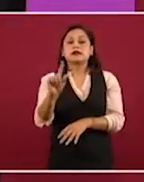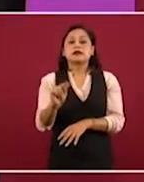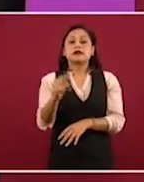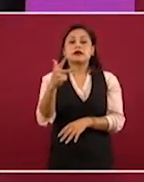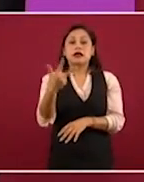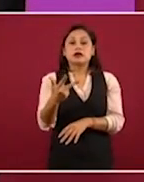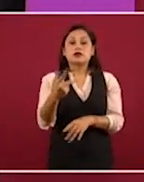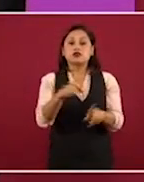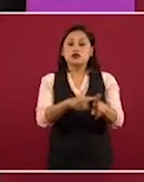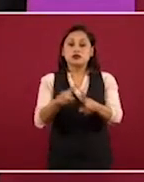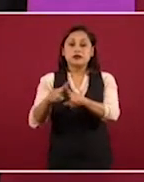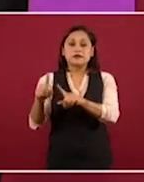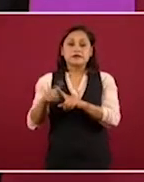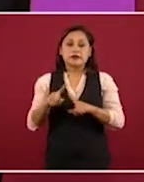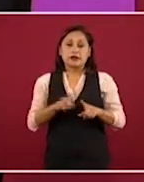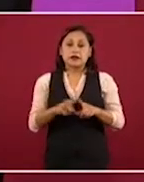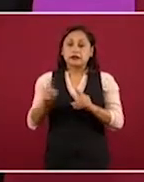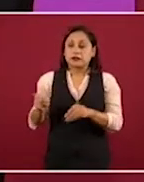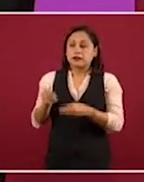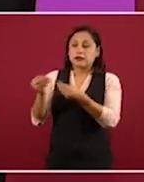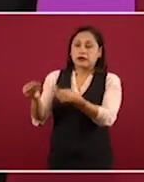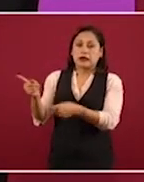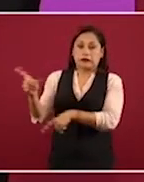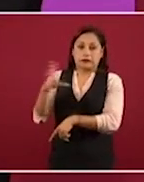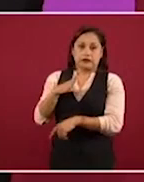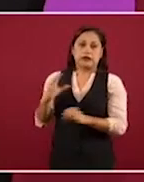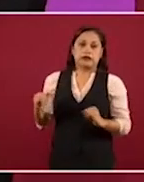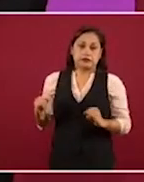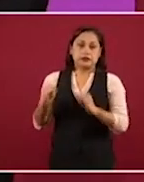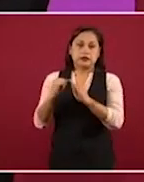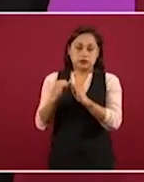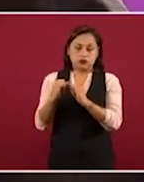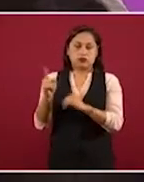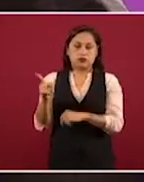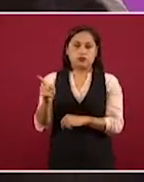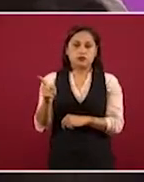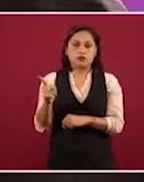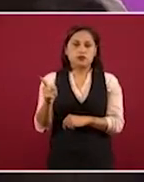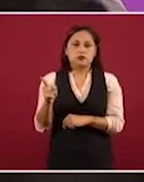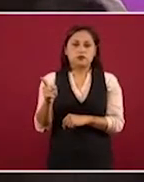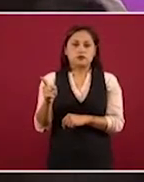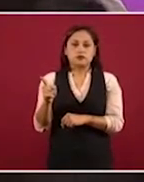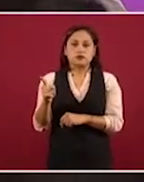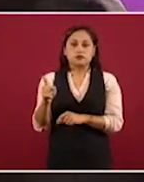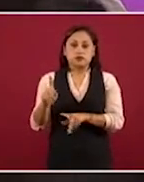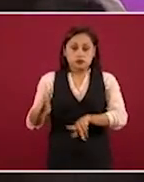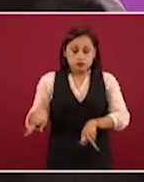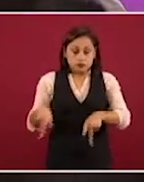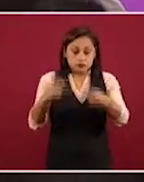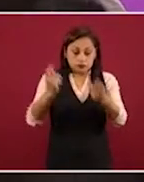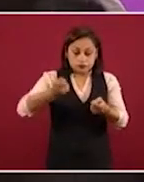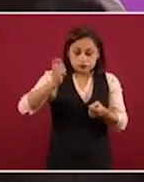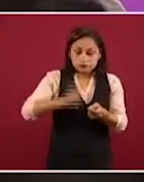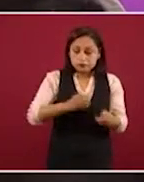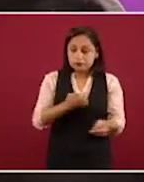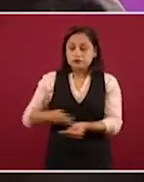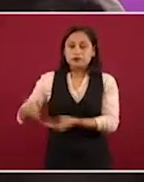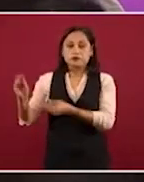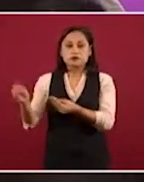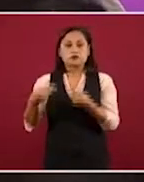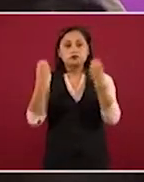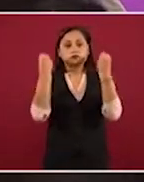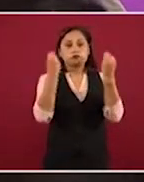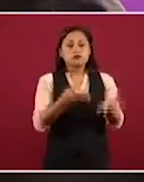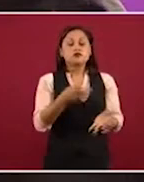la república al instituto para devolverle al pueblo robado y estos recursos se van a ir a los que es el camino de la yesca nayarit